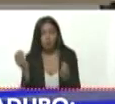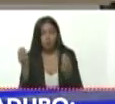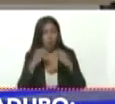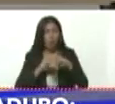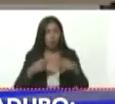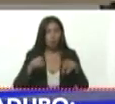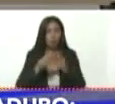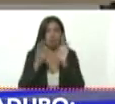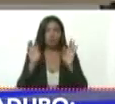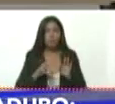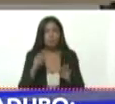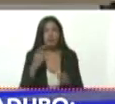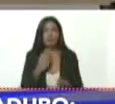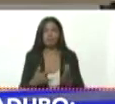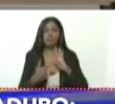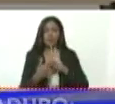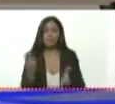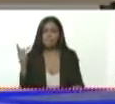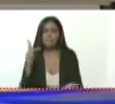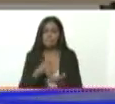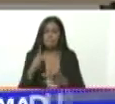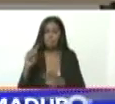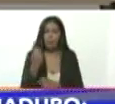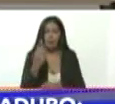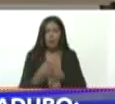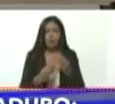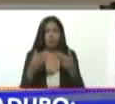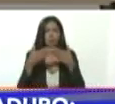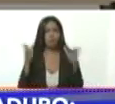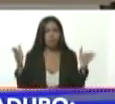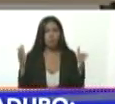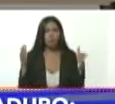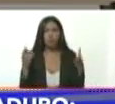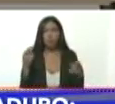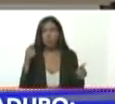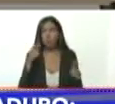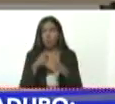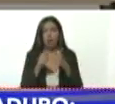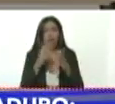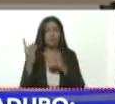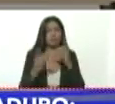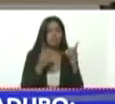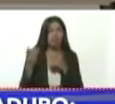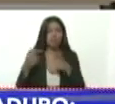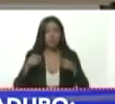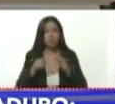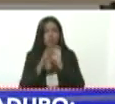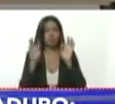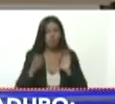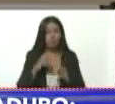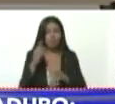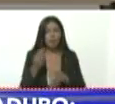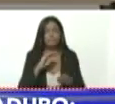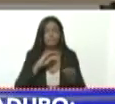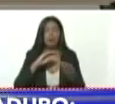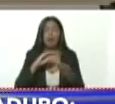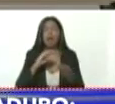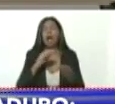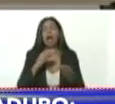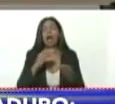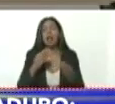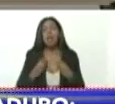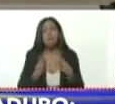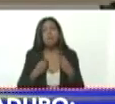acuerdo que da un primer paso y abre las puertas grandes hacia un gran diálogo para la convivencia